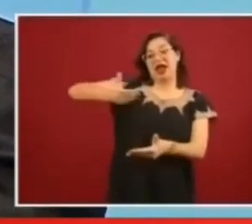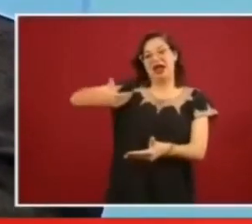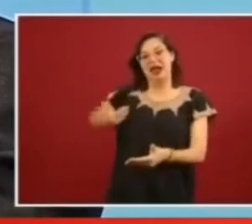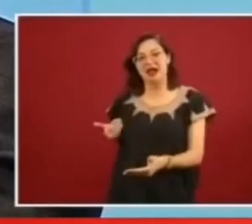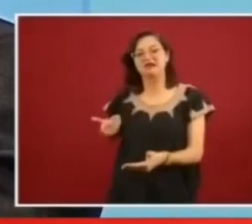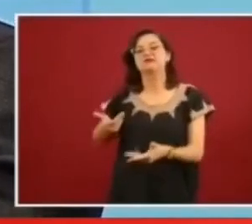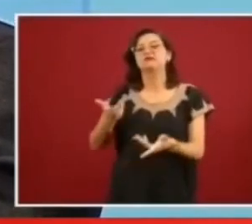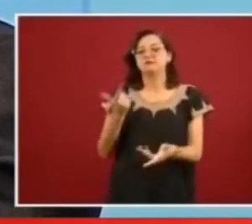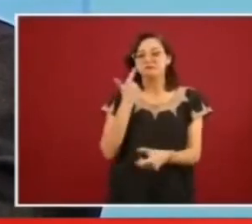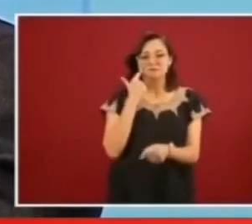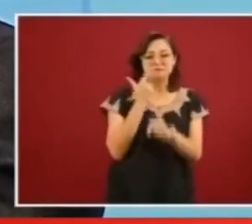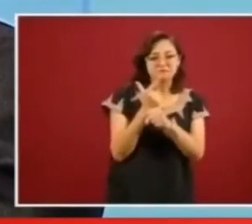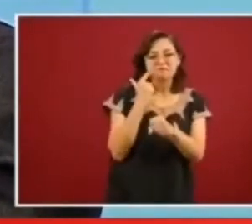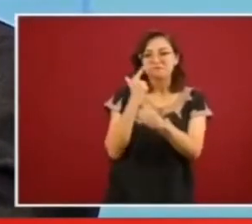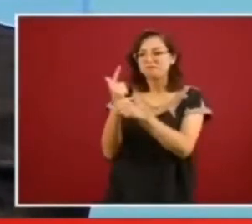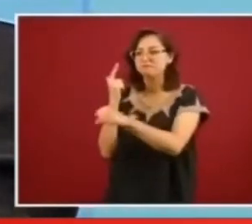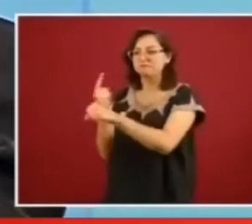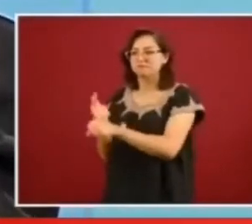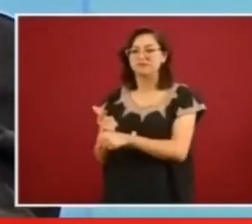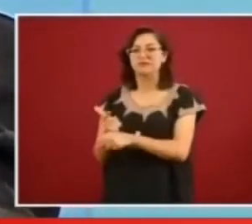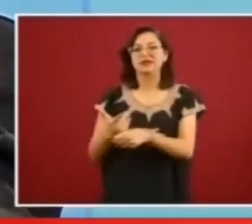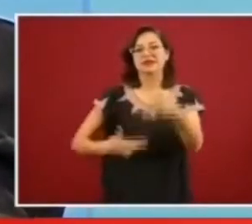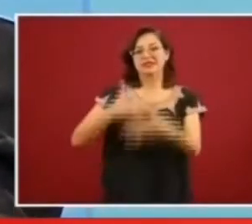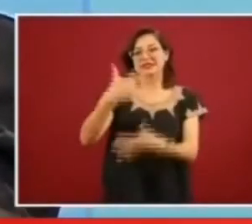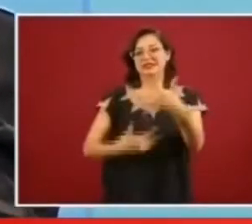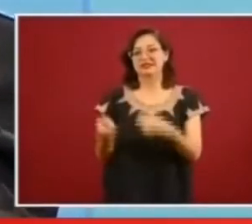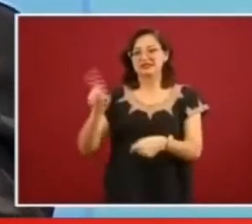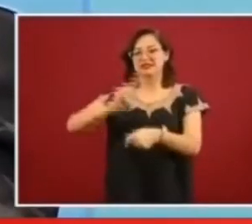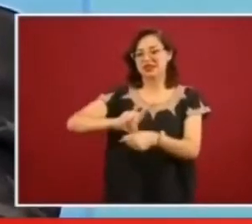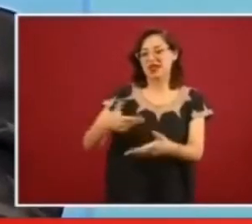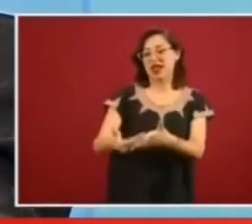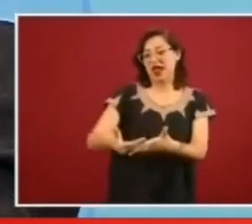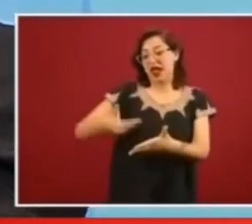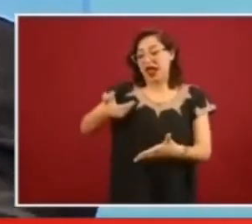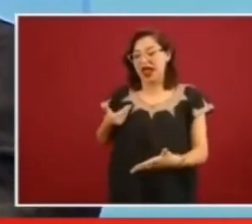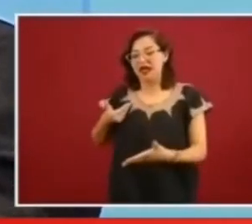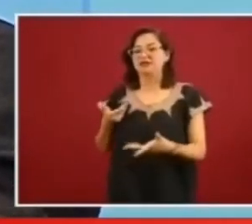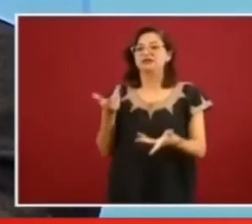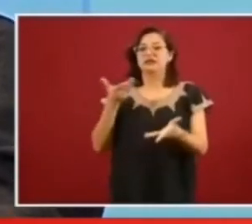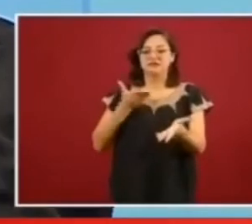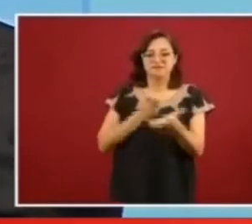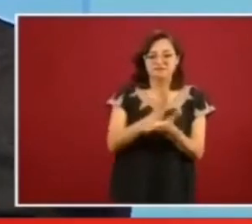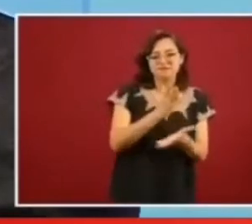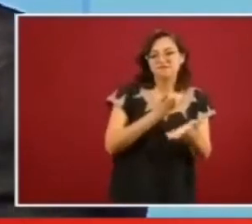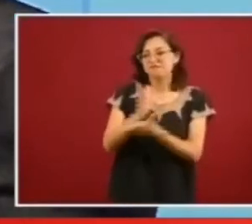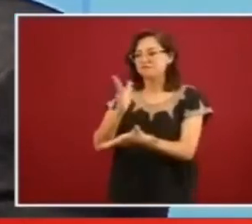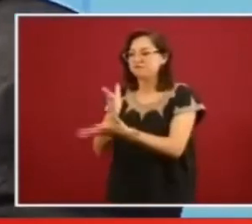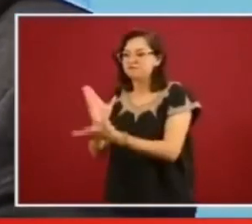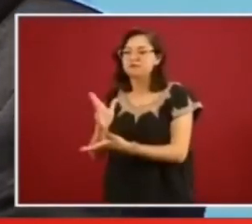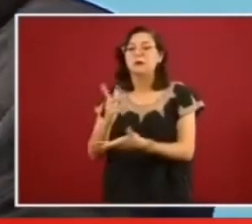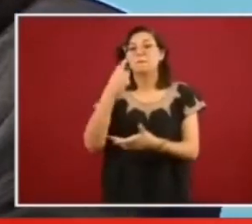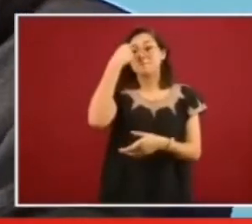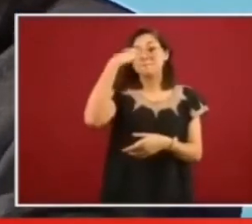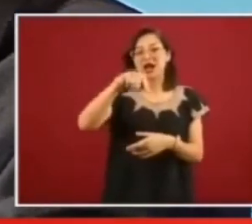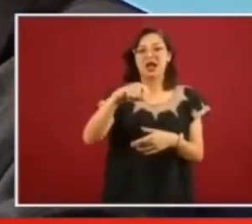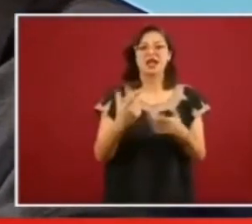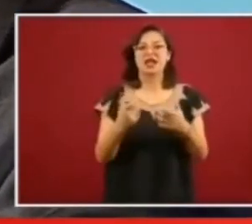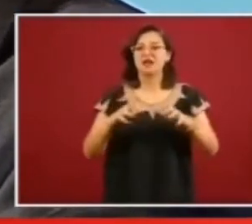México y pudimos anticipar 15 días, todavía en la fase 1, las intervenciones masivas de